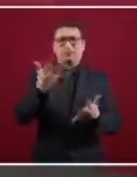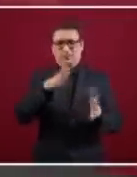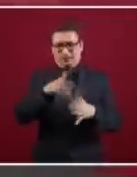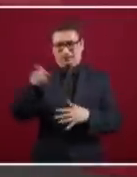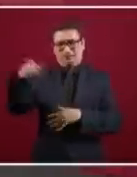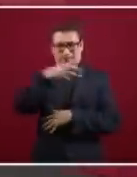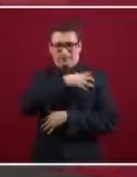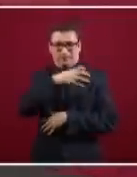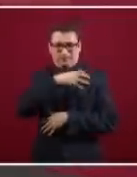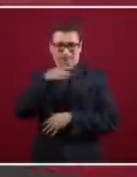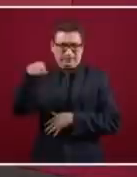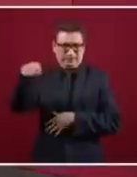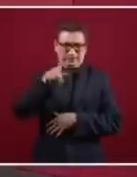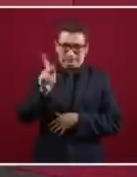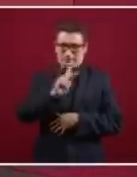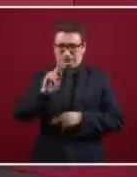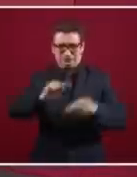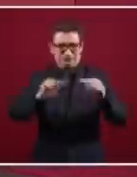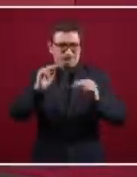general